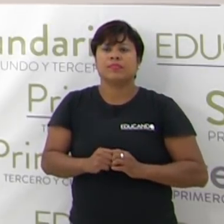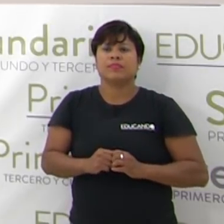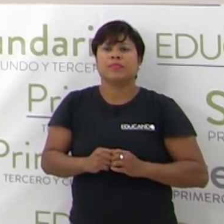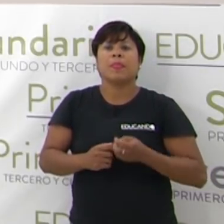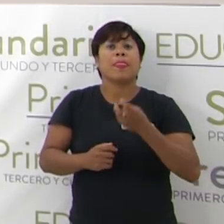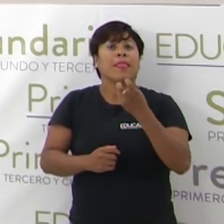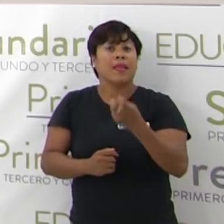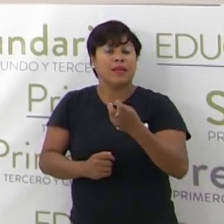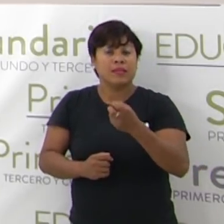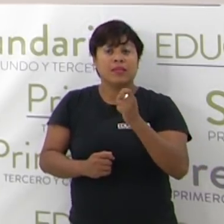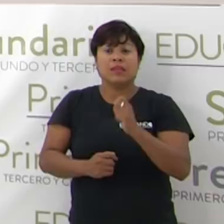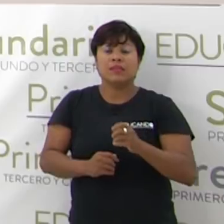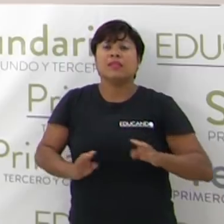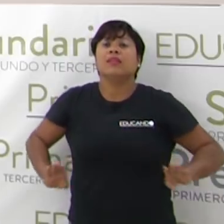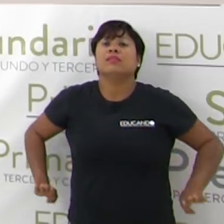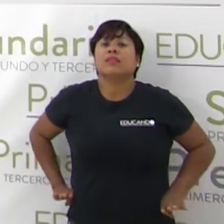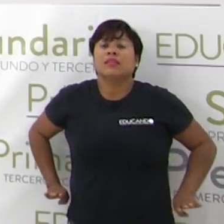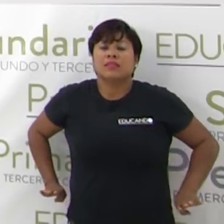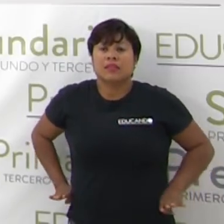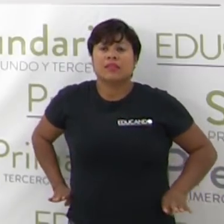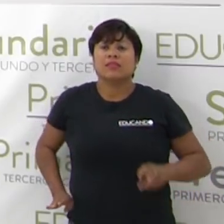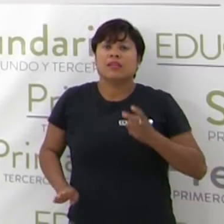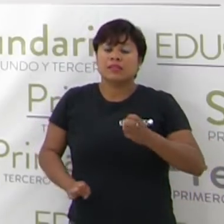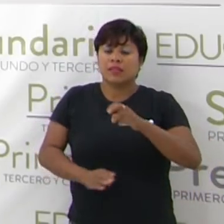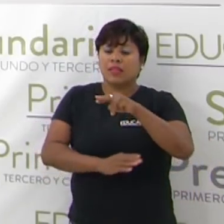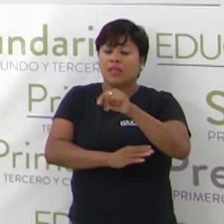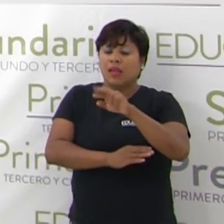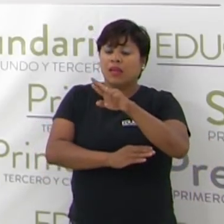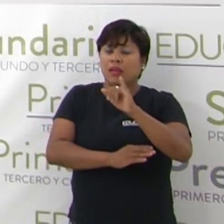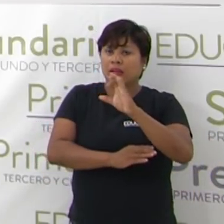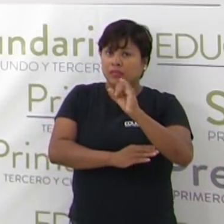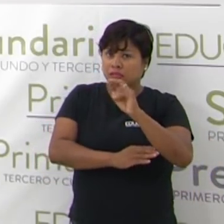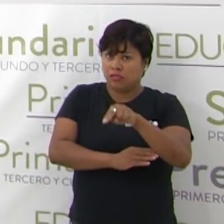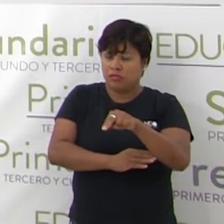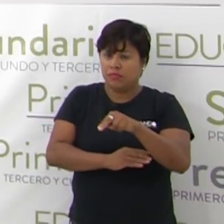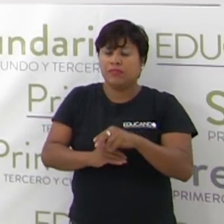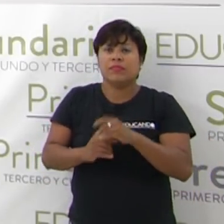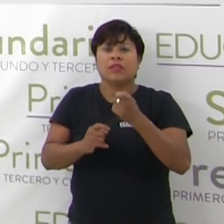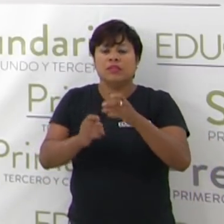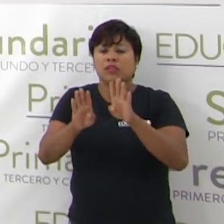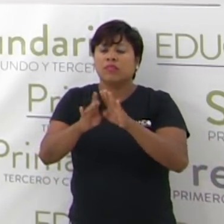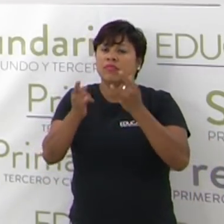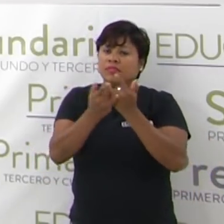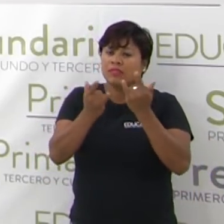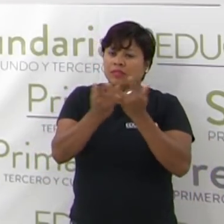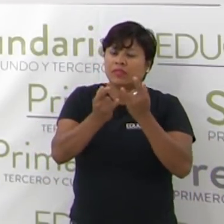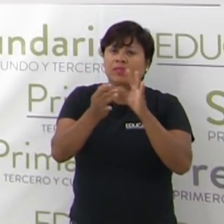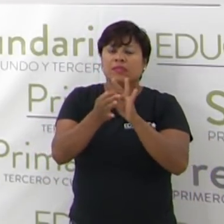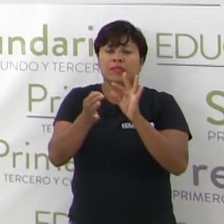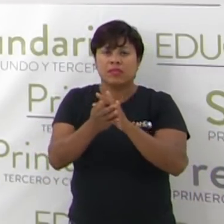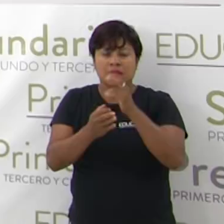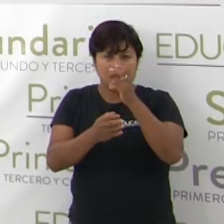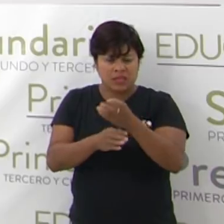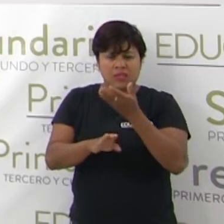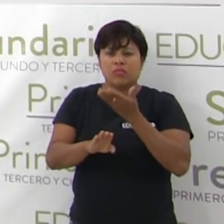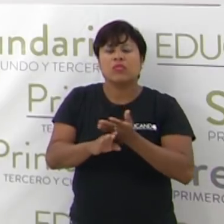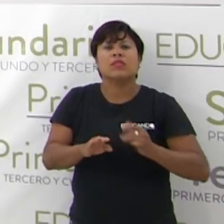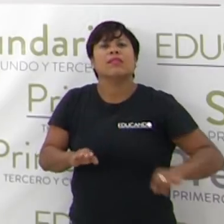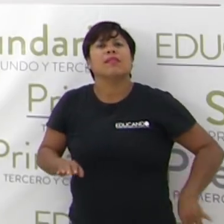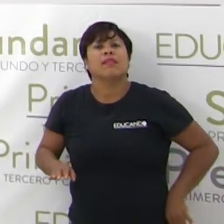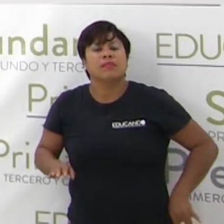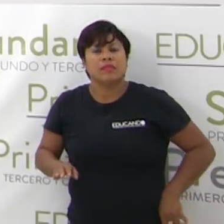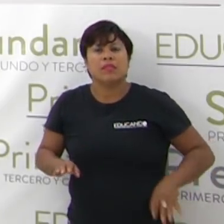Pues estas son las características de la narración. Una narración, niños, es muy interesante